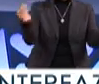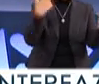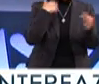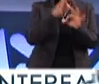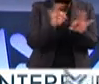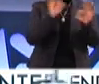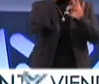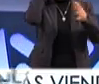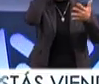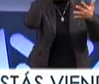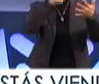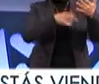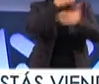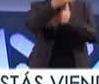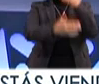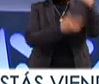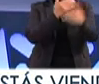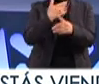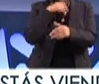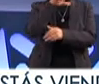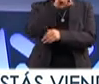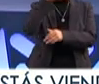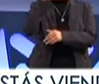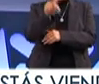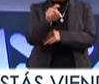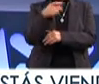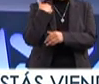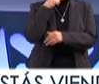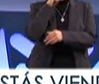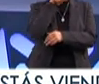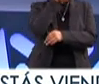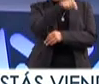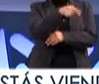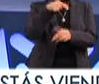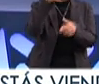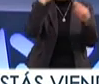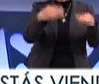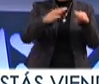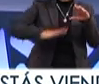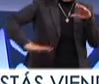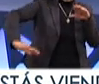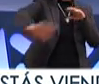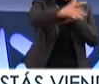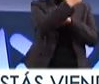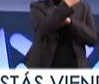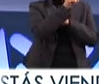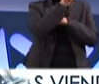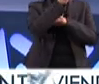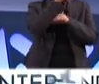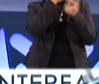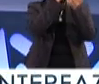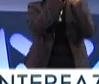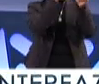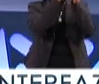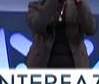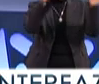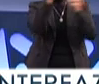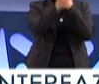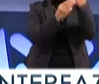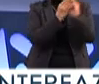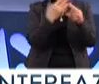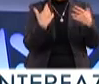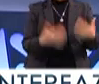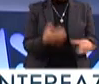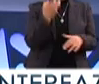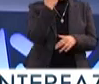importantes Objetivos de Desarrollo Sostenible 2030, pues ha convertido a este mercado en la galería al aire libre más grande del mundo, ¿no?